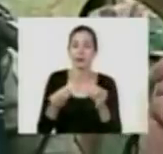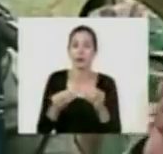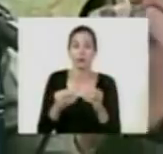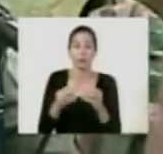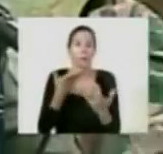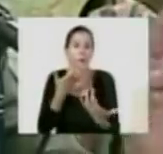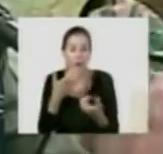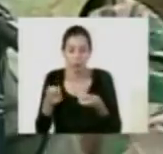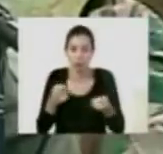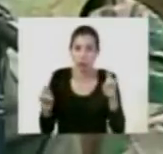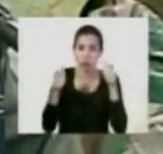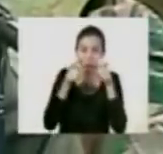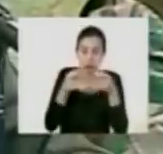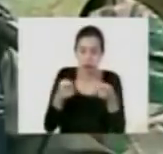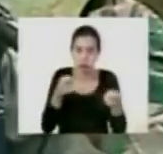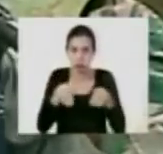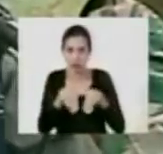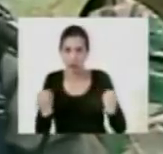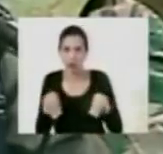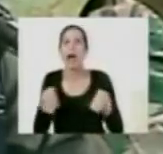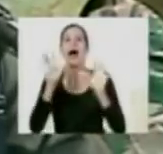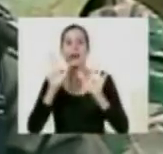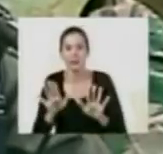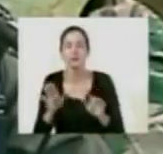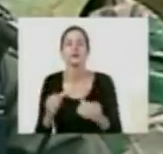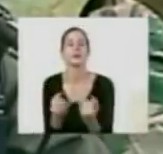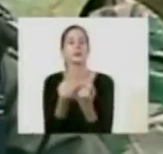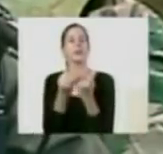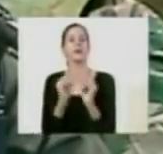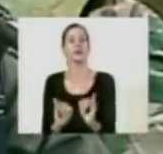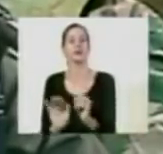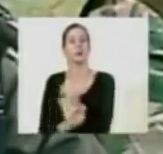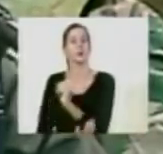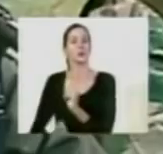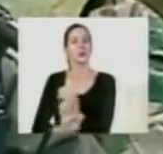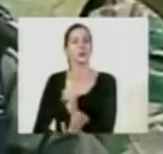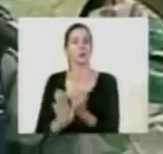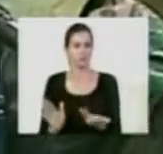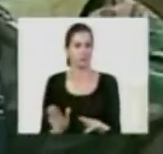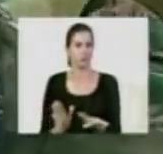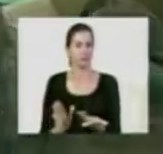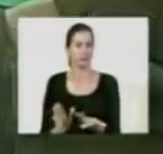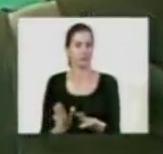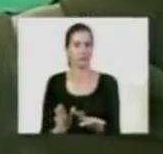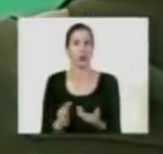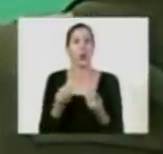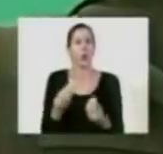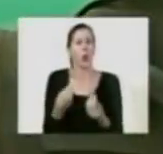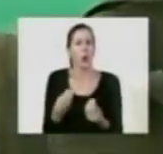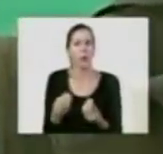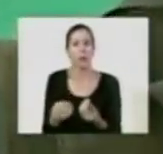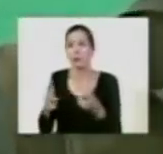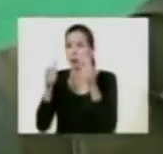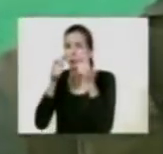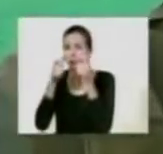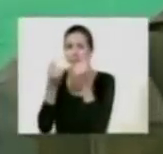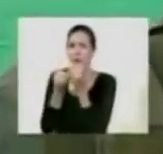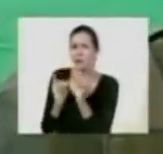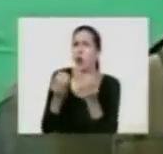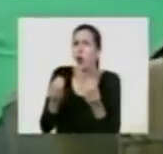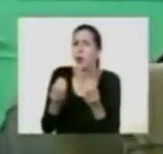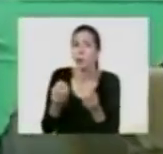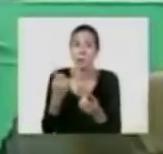territorial la soberanía de la nación. No hay forma de controlar, de asegurar la soberanía y la independencia si no tenemos control